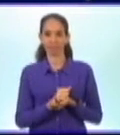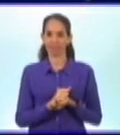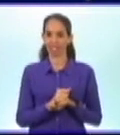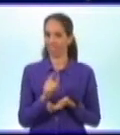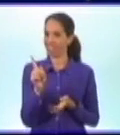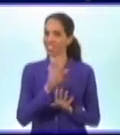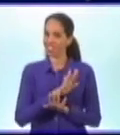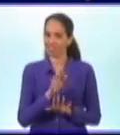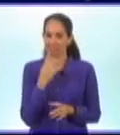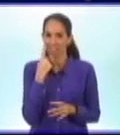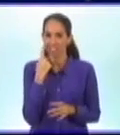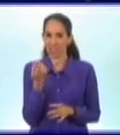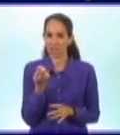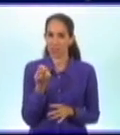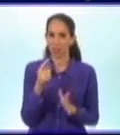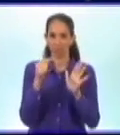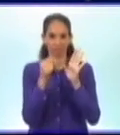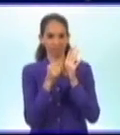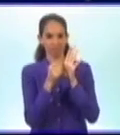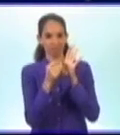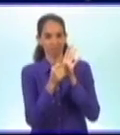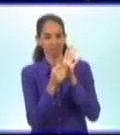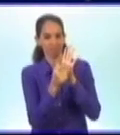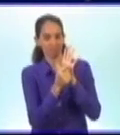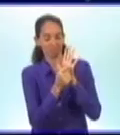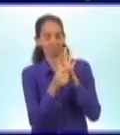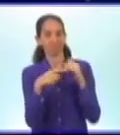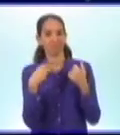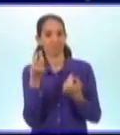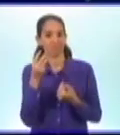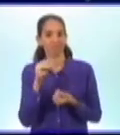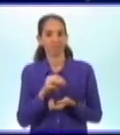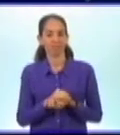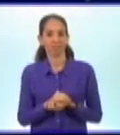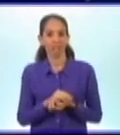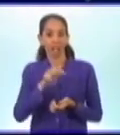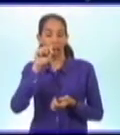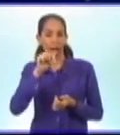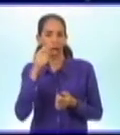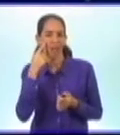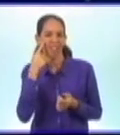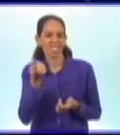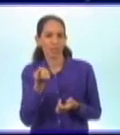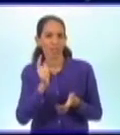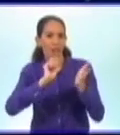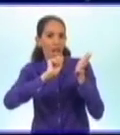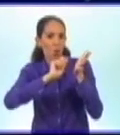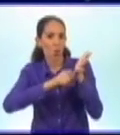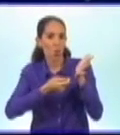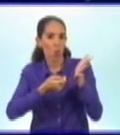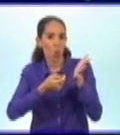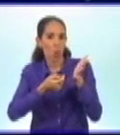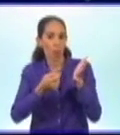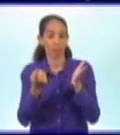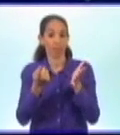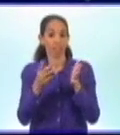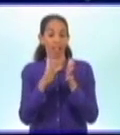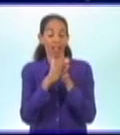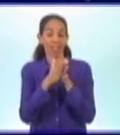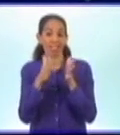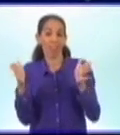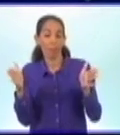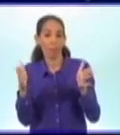los tres puntos suspensivos. Aparece una coma. Esa coma me está separando dos oraciones